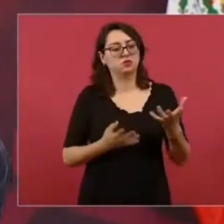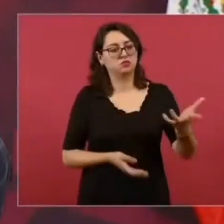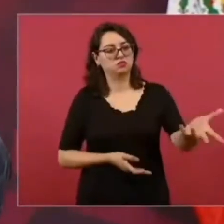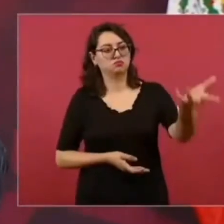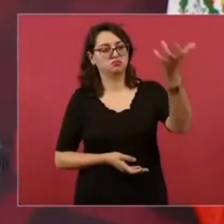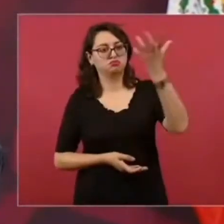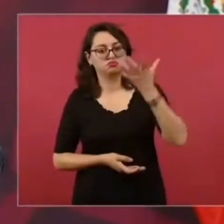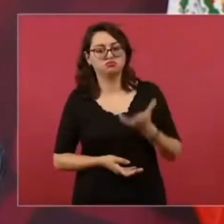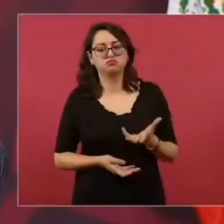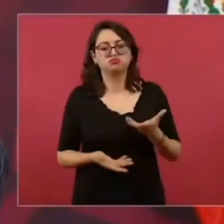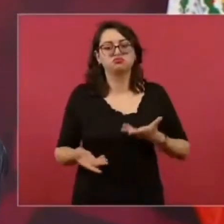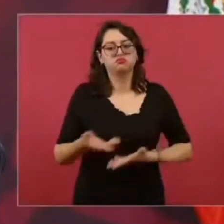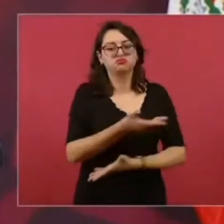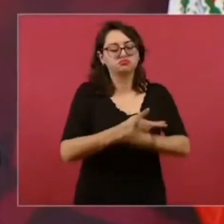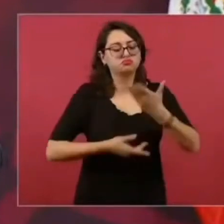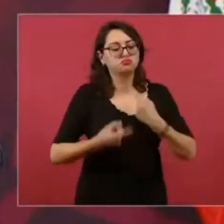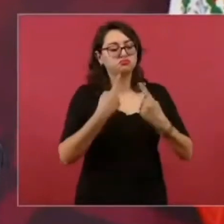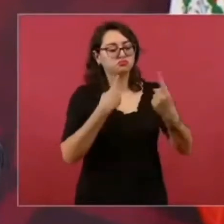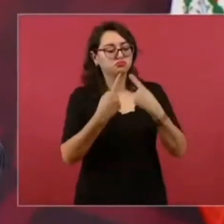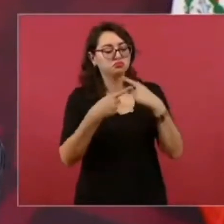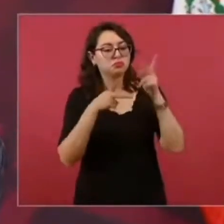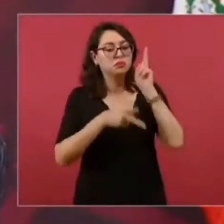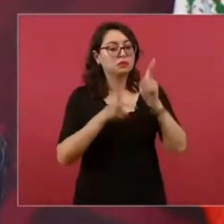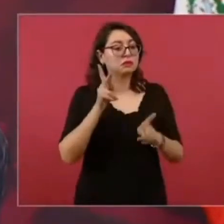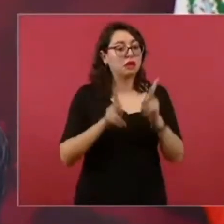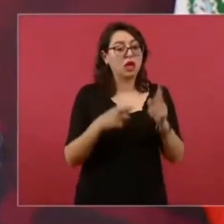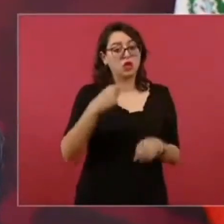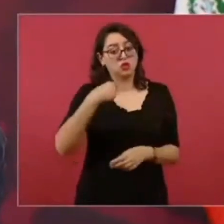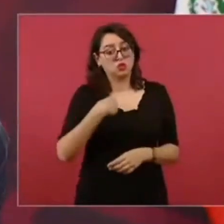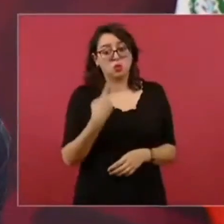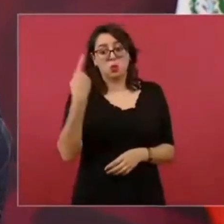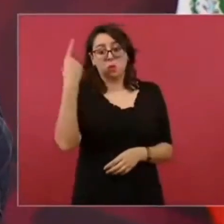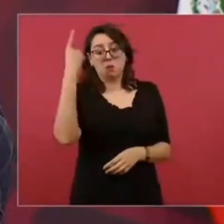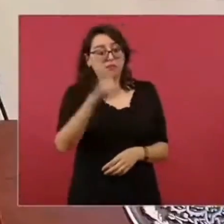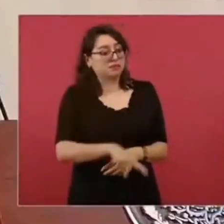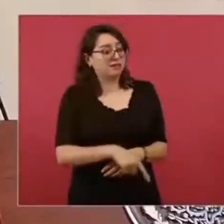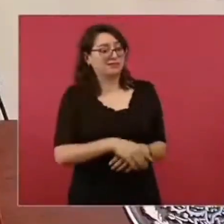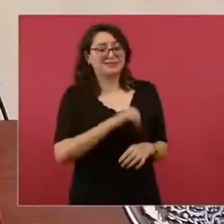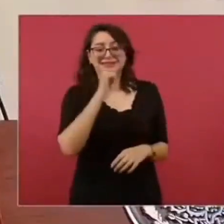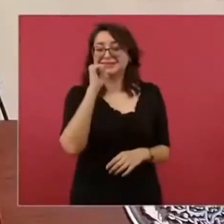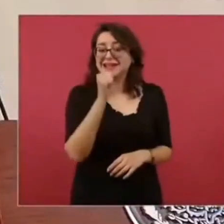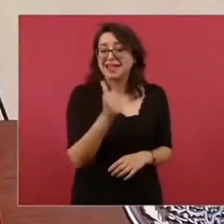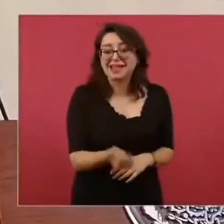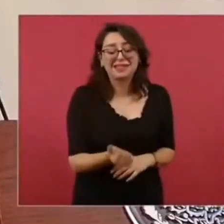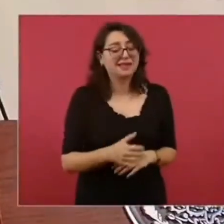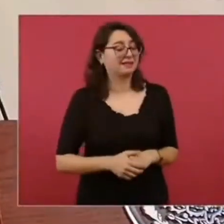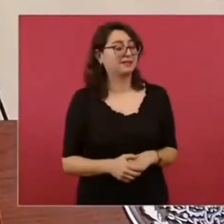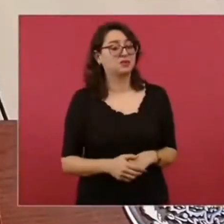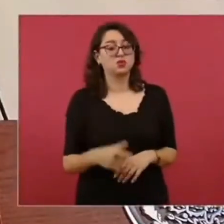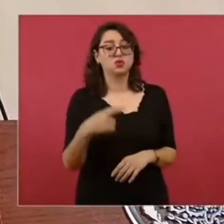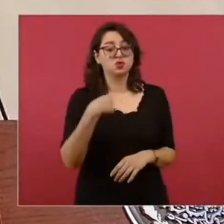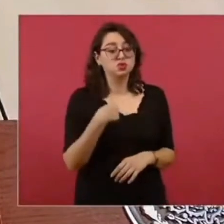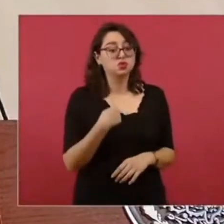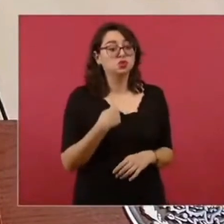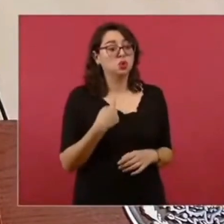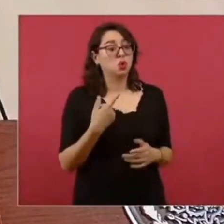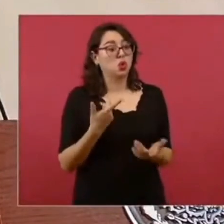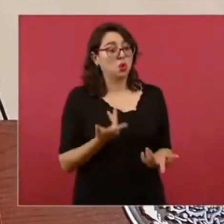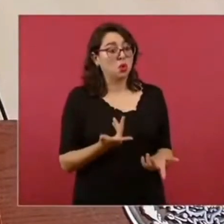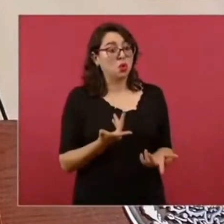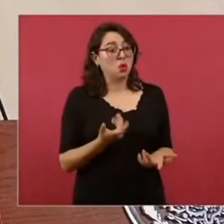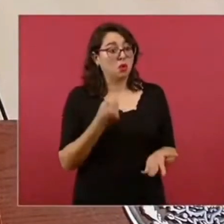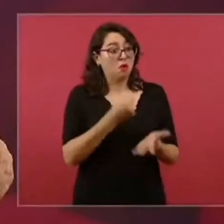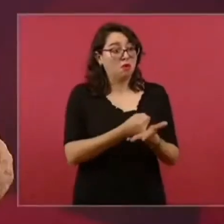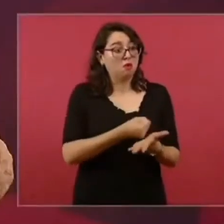diciendo qué van a hacer. Son independientes, son autónomos, nada más que